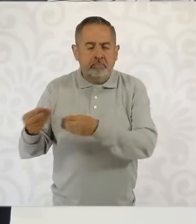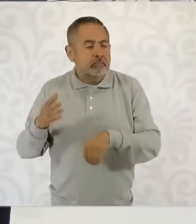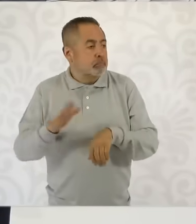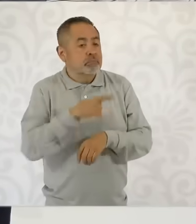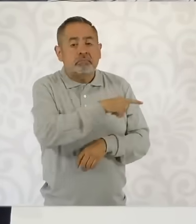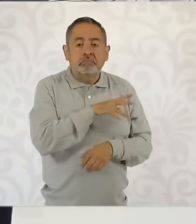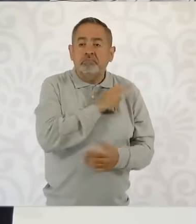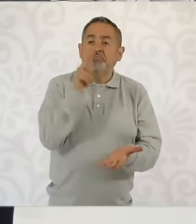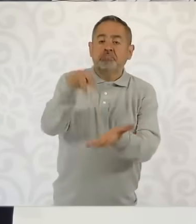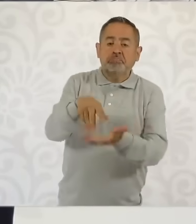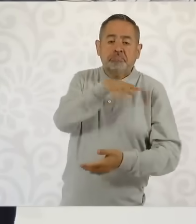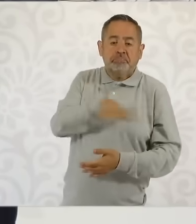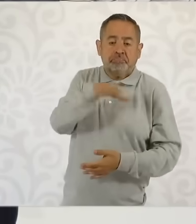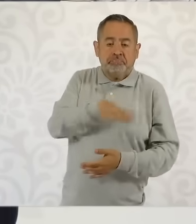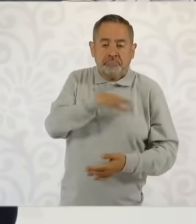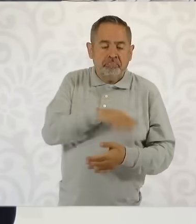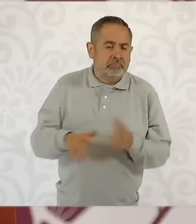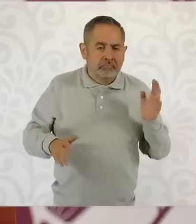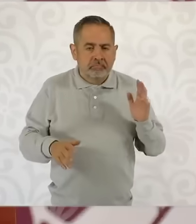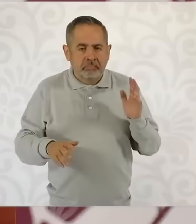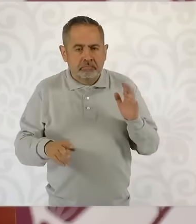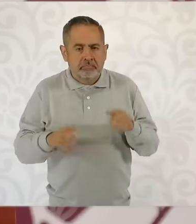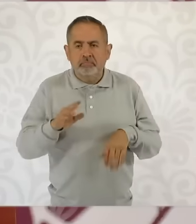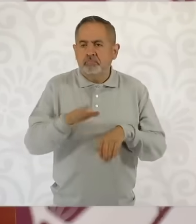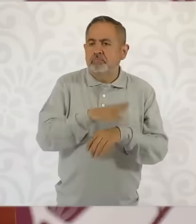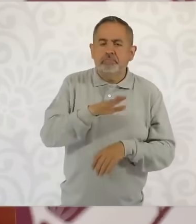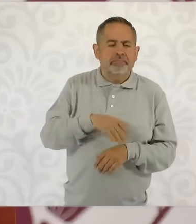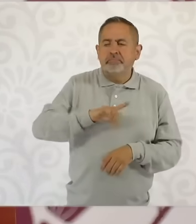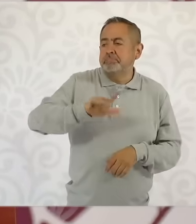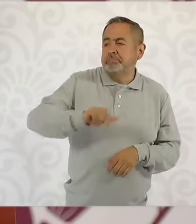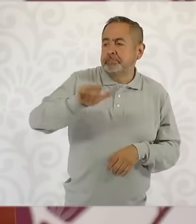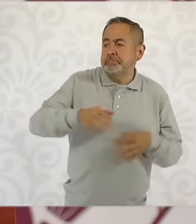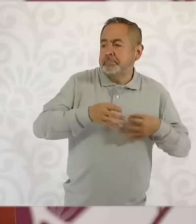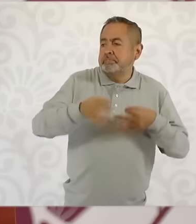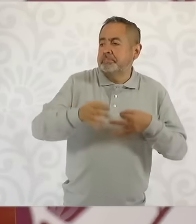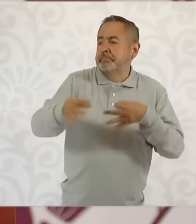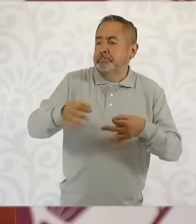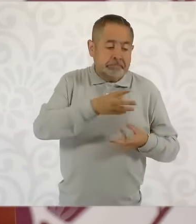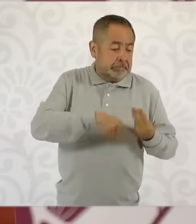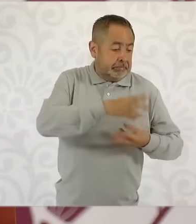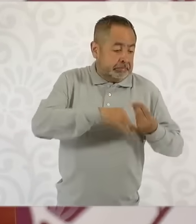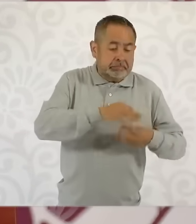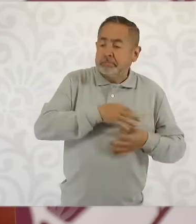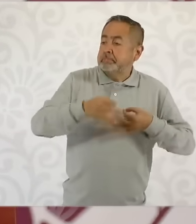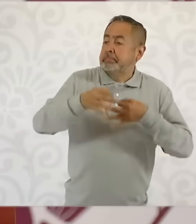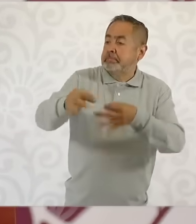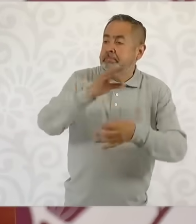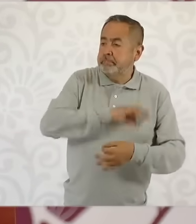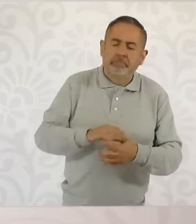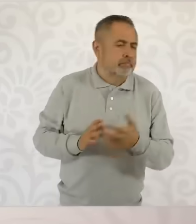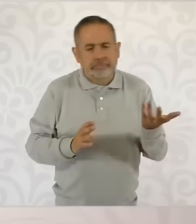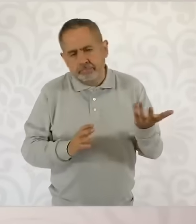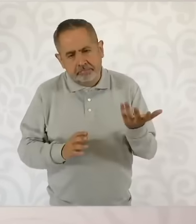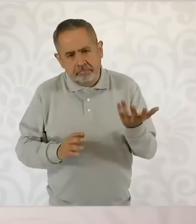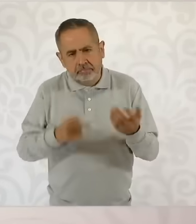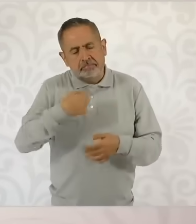en el juicio se convierta en un negocio del enjuiciado, ¿no? Pues es una lógica